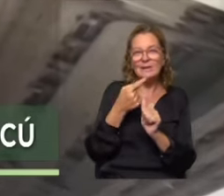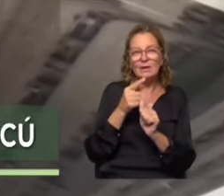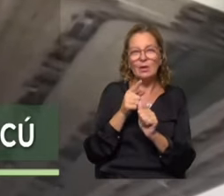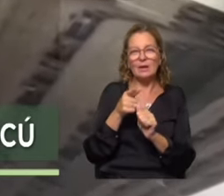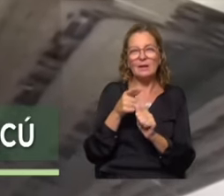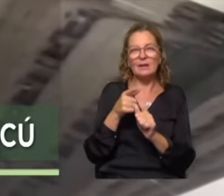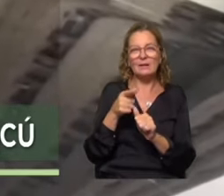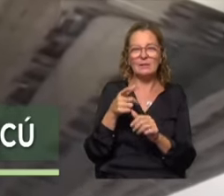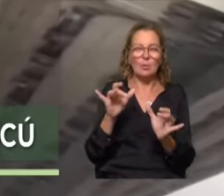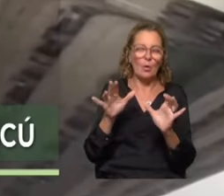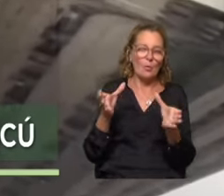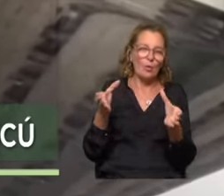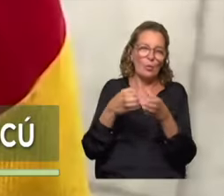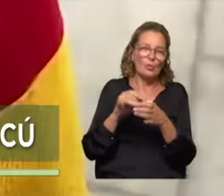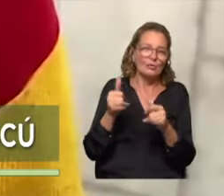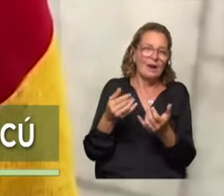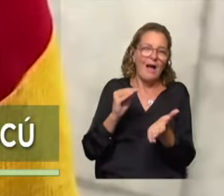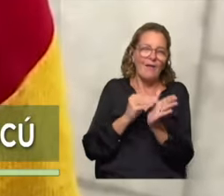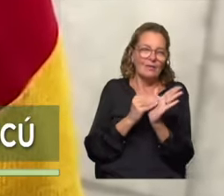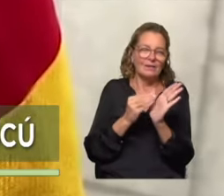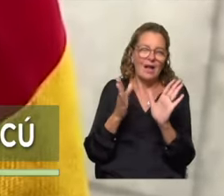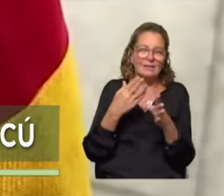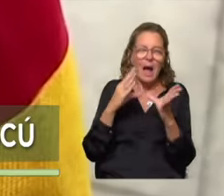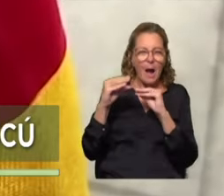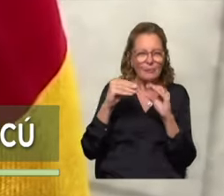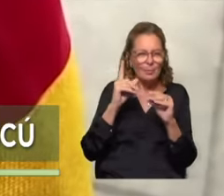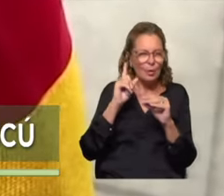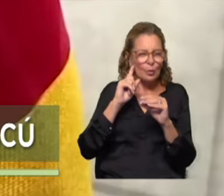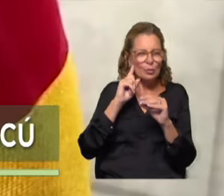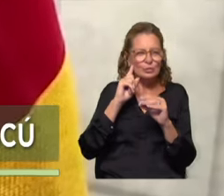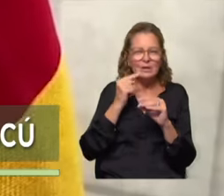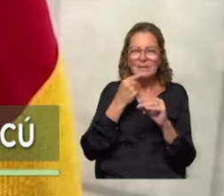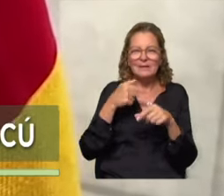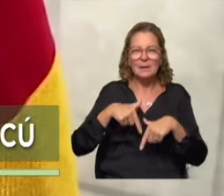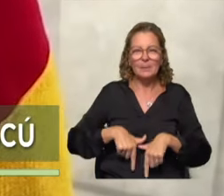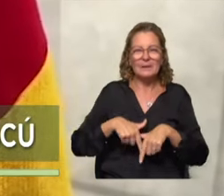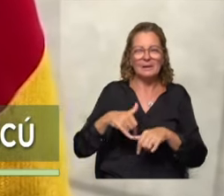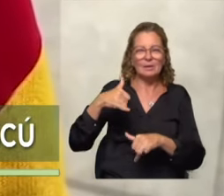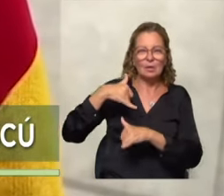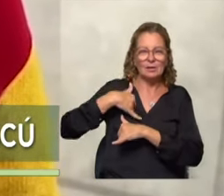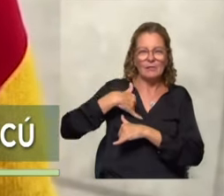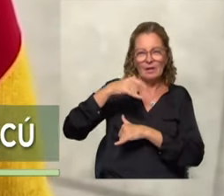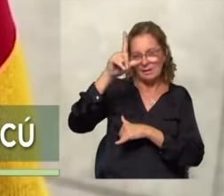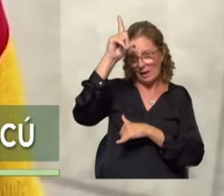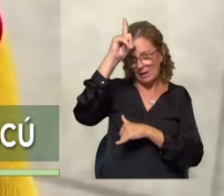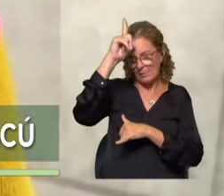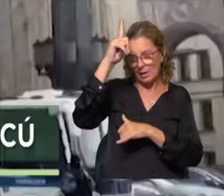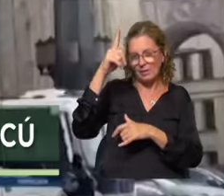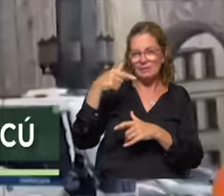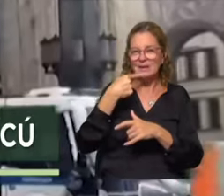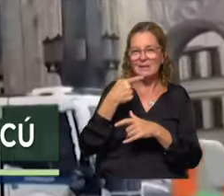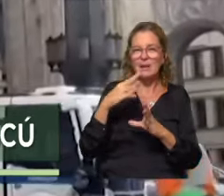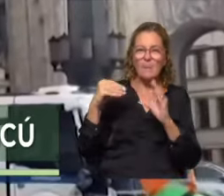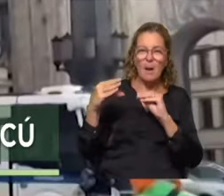que la cita ya estaba prevista. El audio de la conversación se corresponde, según el Ministerio de Defensa alemán, a la interceptación de